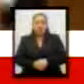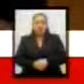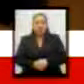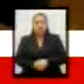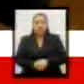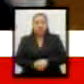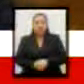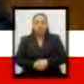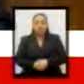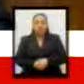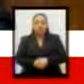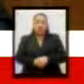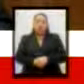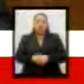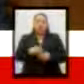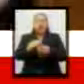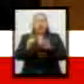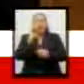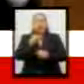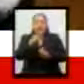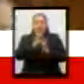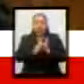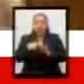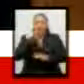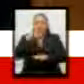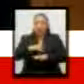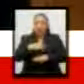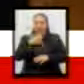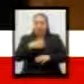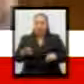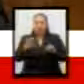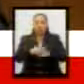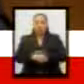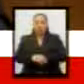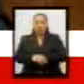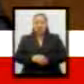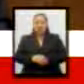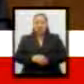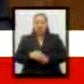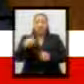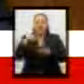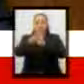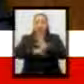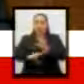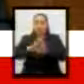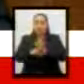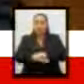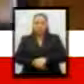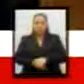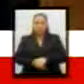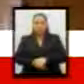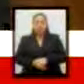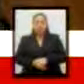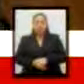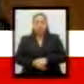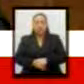En la discusión, obviamente, para que esos programas sean intocables, tenga cierta protección, como lo tienen